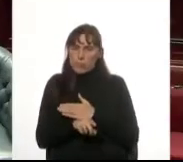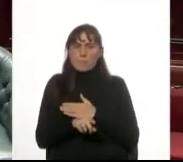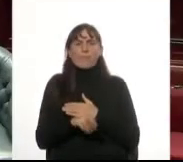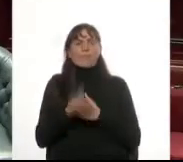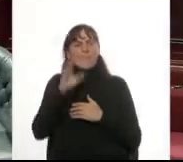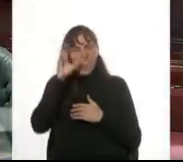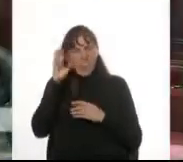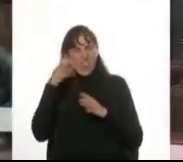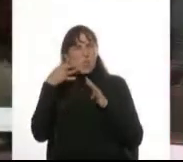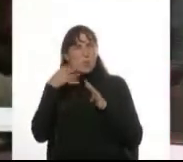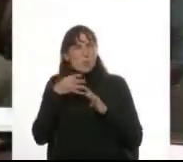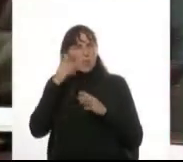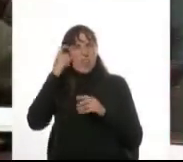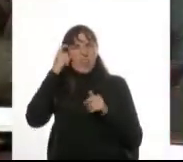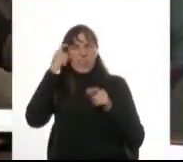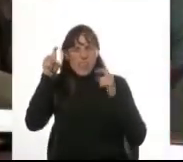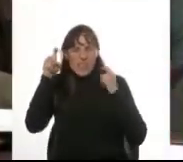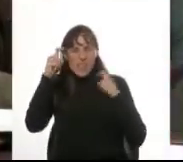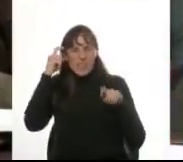no recordar los debates